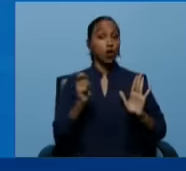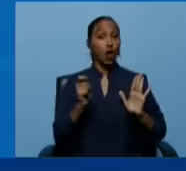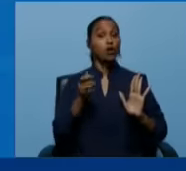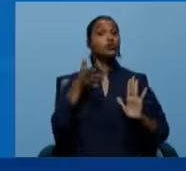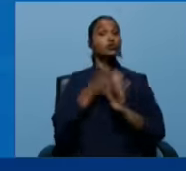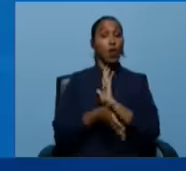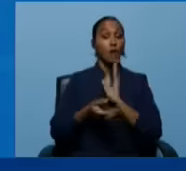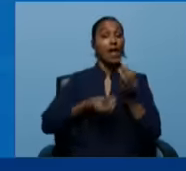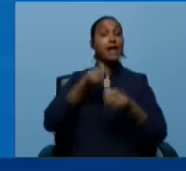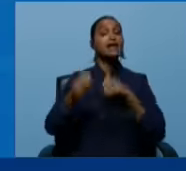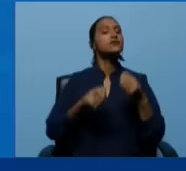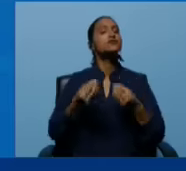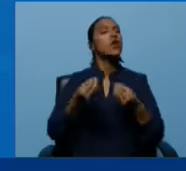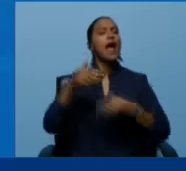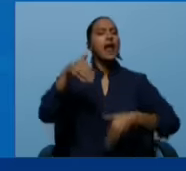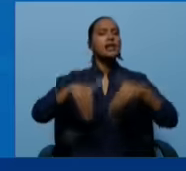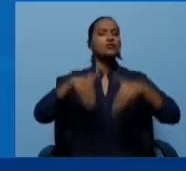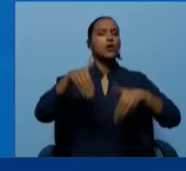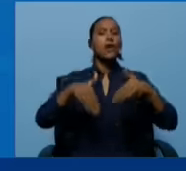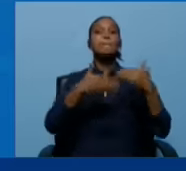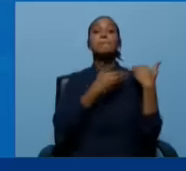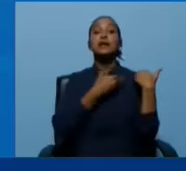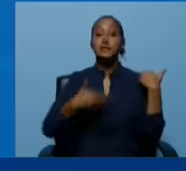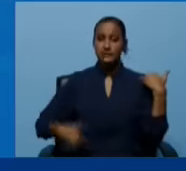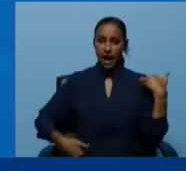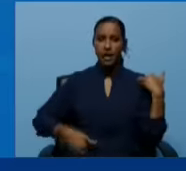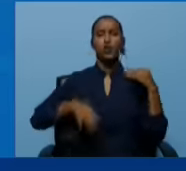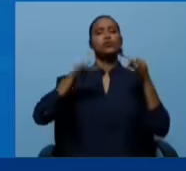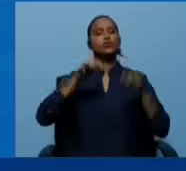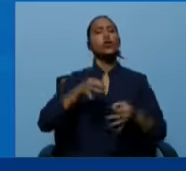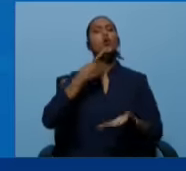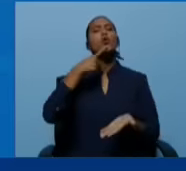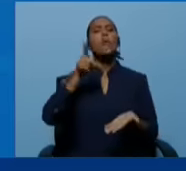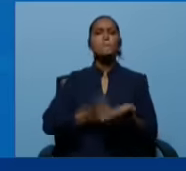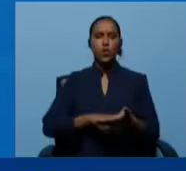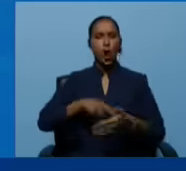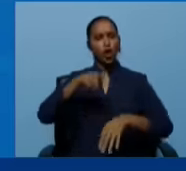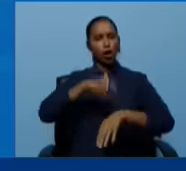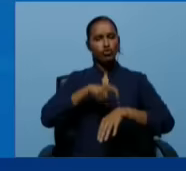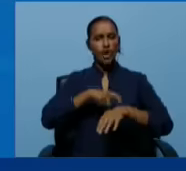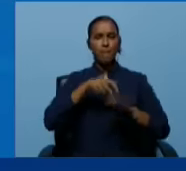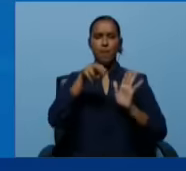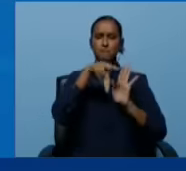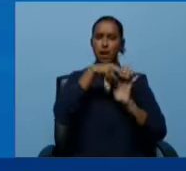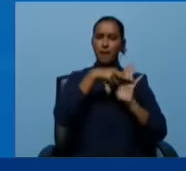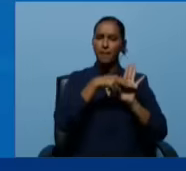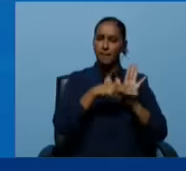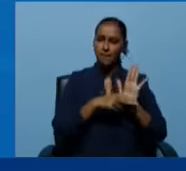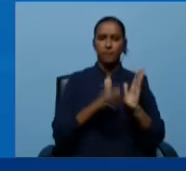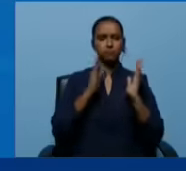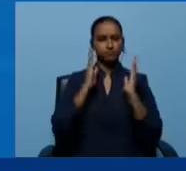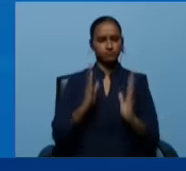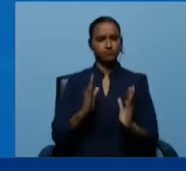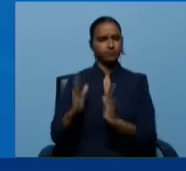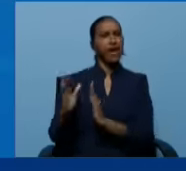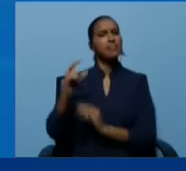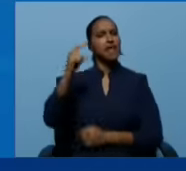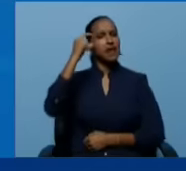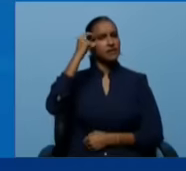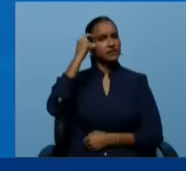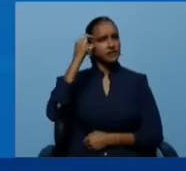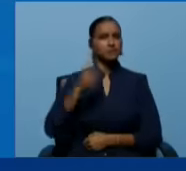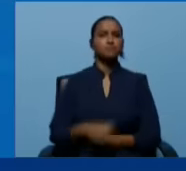elecciones presidenciales de acuerdo a los tiempos reglamentarios correspondientes. A través de los años de